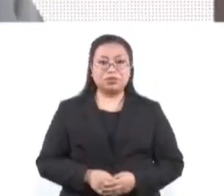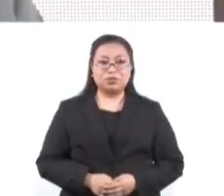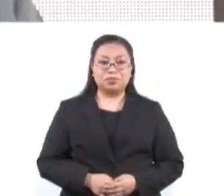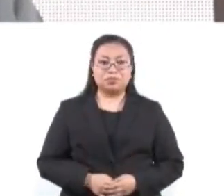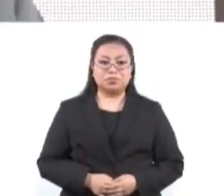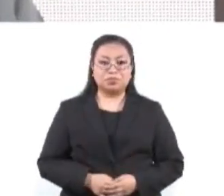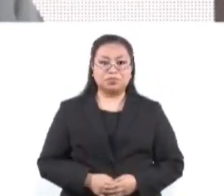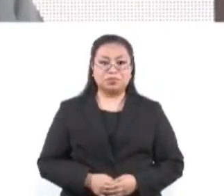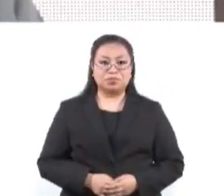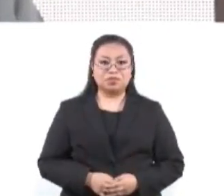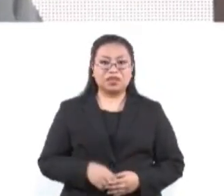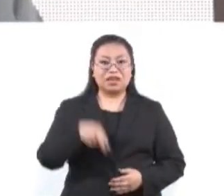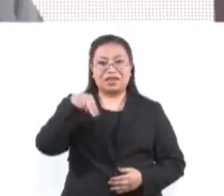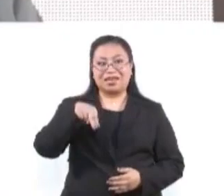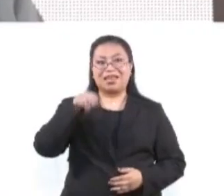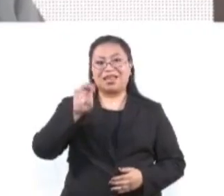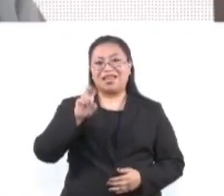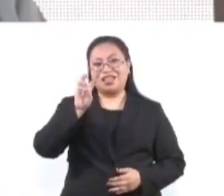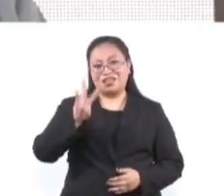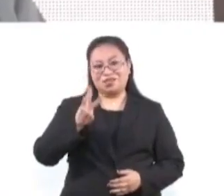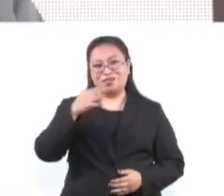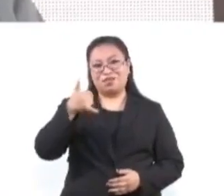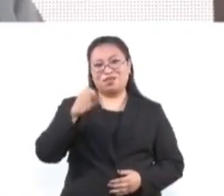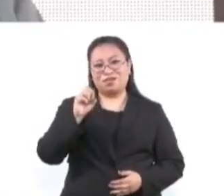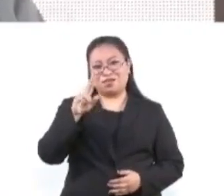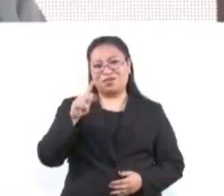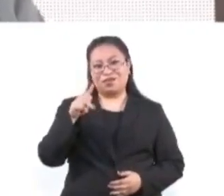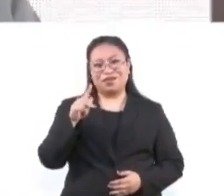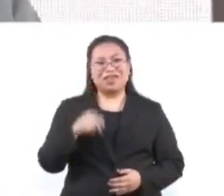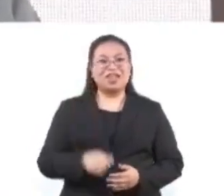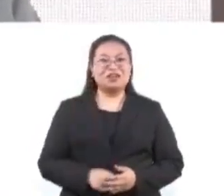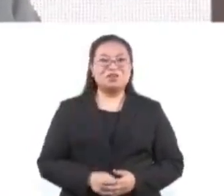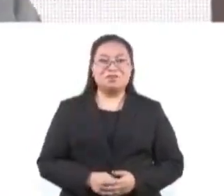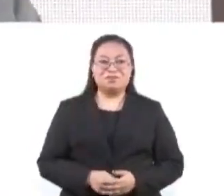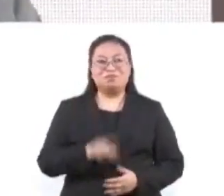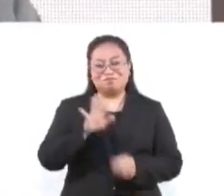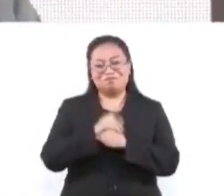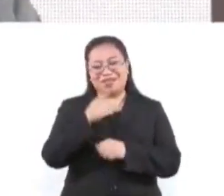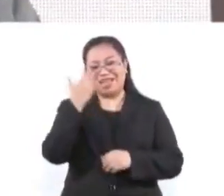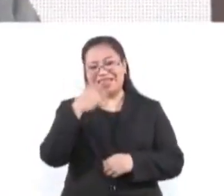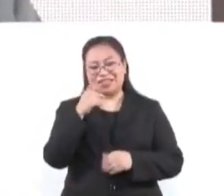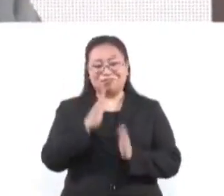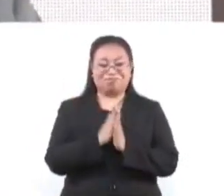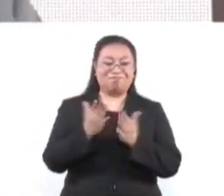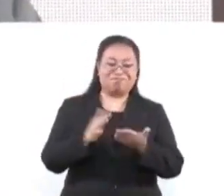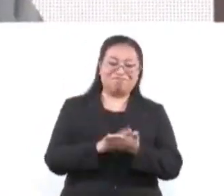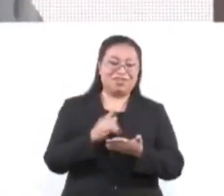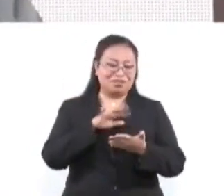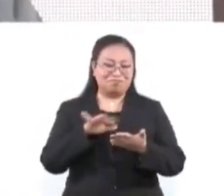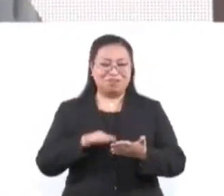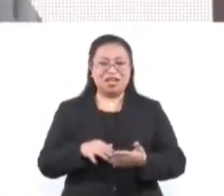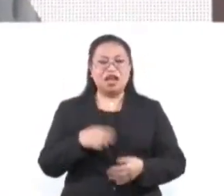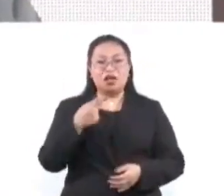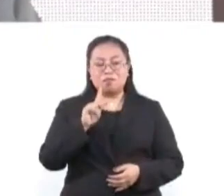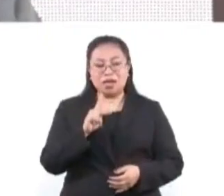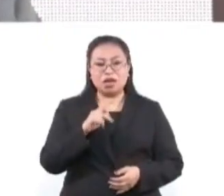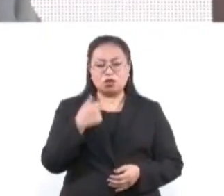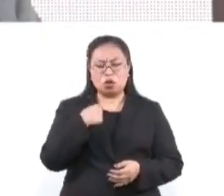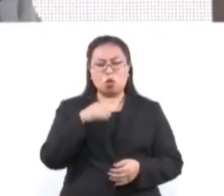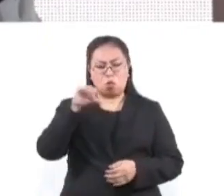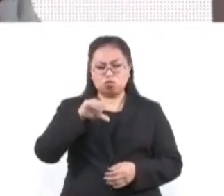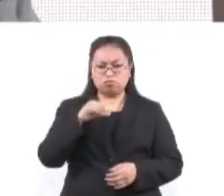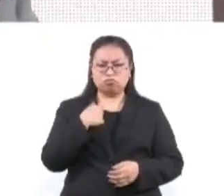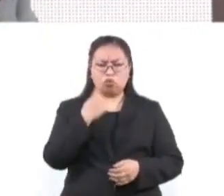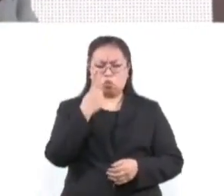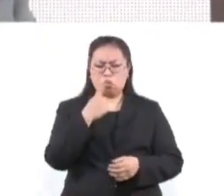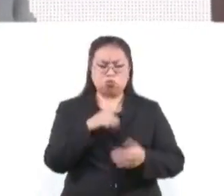en The New Yorker, porque claro, ya saben, ¿verdad? No, realmente sí. Hoy leí justamente,